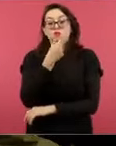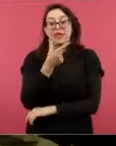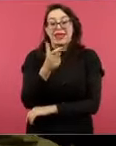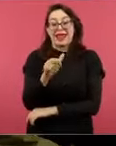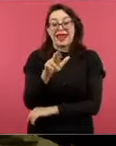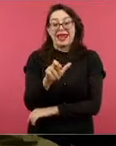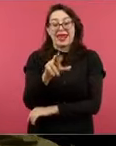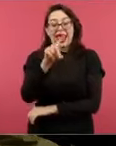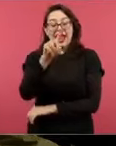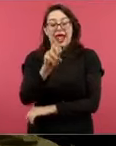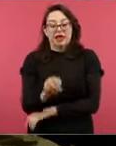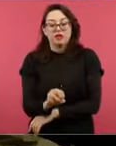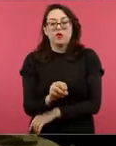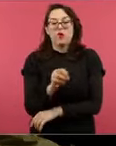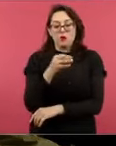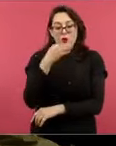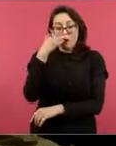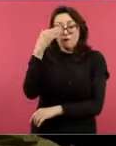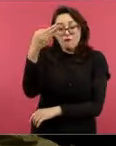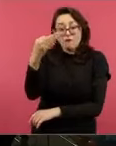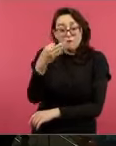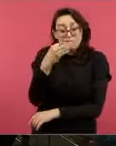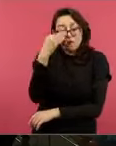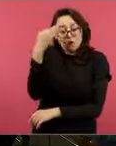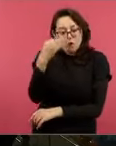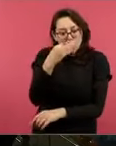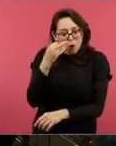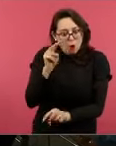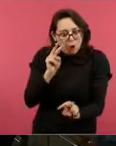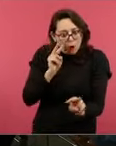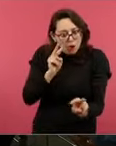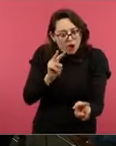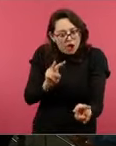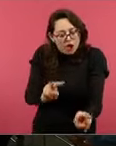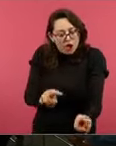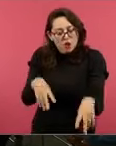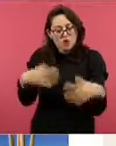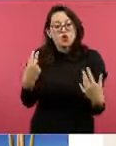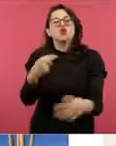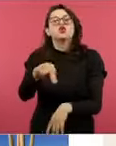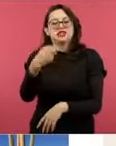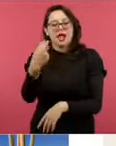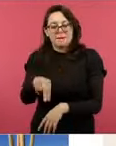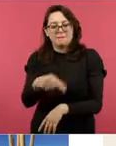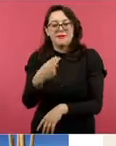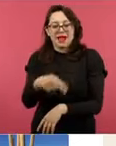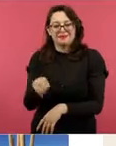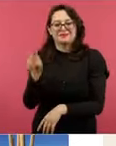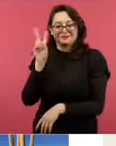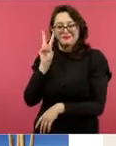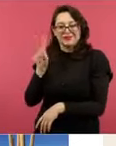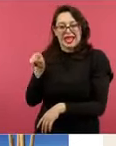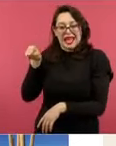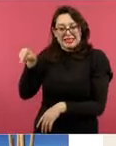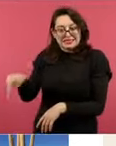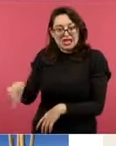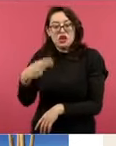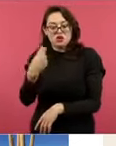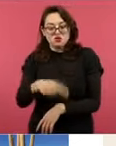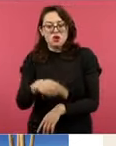papás, encontró esa flor que está ahí. Él nos va a decir que se llama Cuetlaxochitl, porque es una palabra que le enseñó